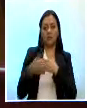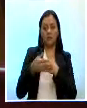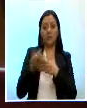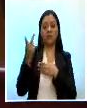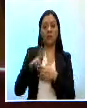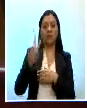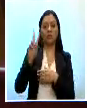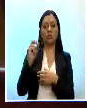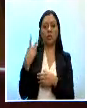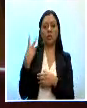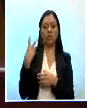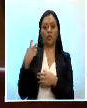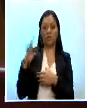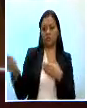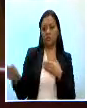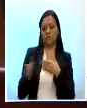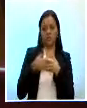2012.